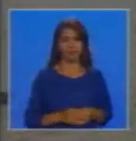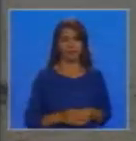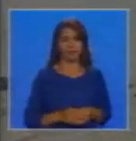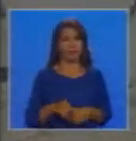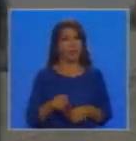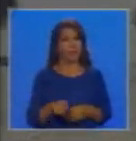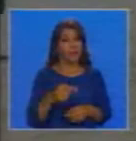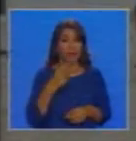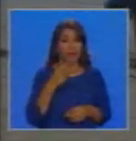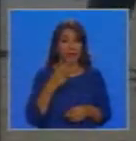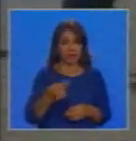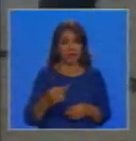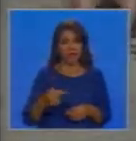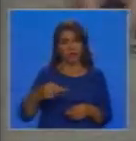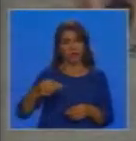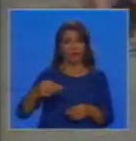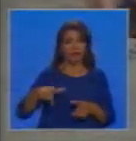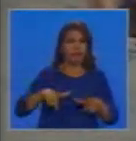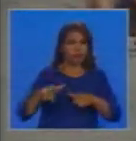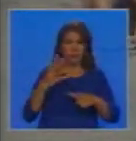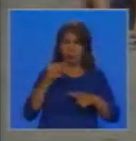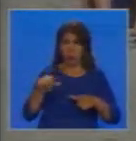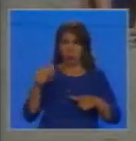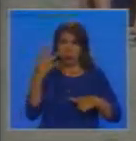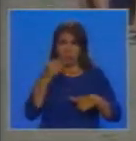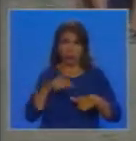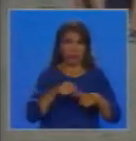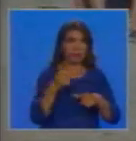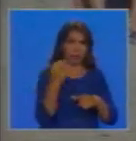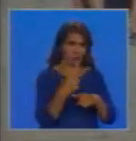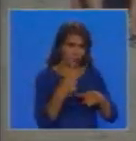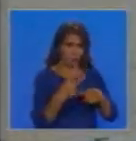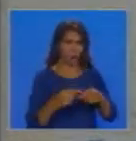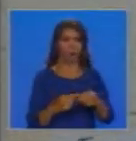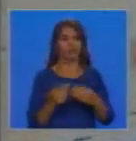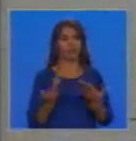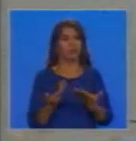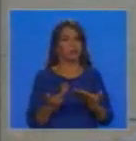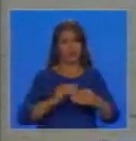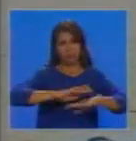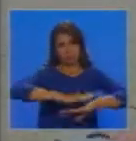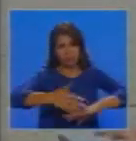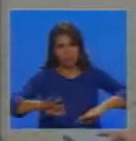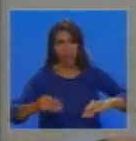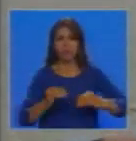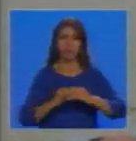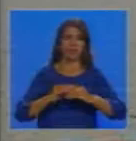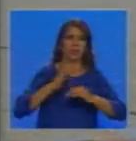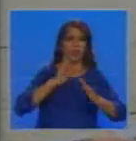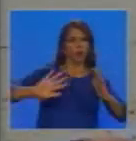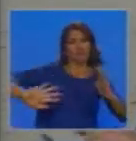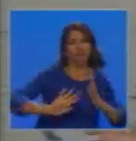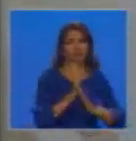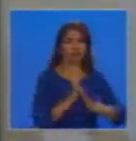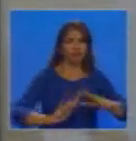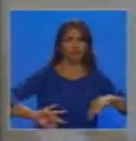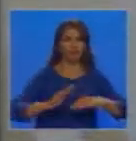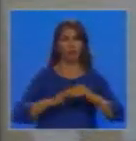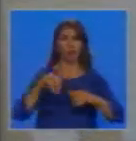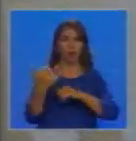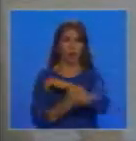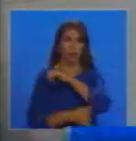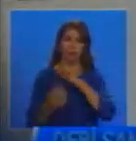Considerada la segunda montañita, en Canoa usted podrá disfrutar, además de playa y olas, de una gran presencia de turistas extranjeros.